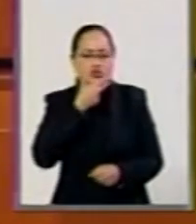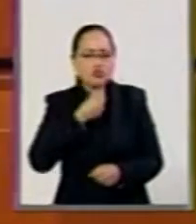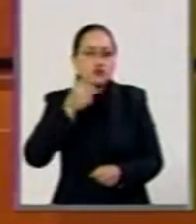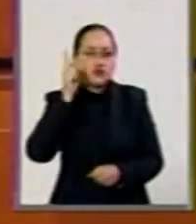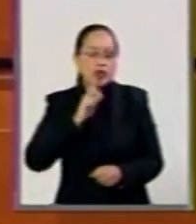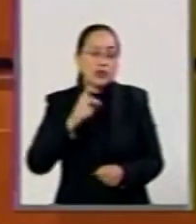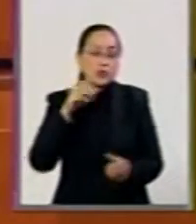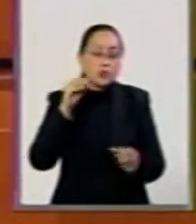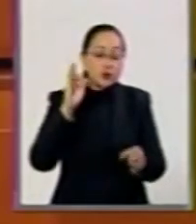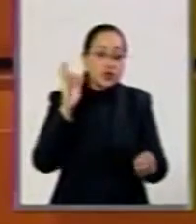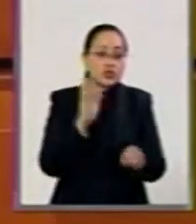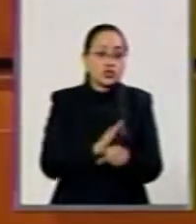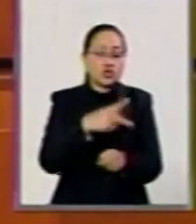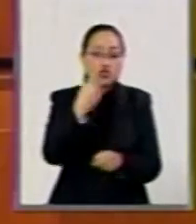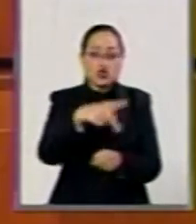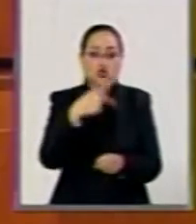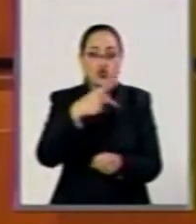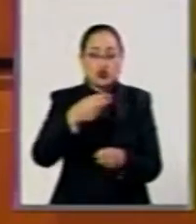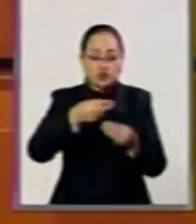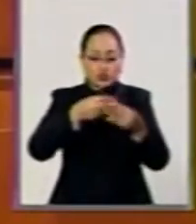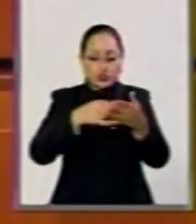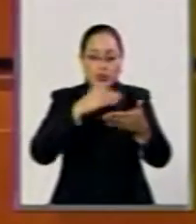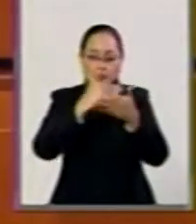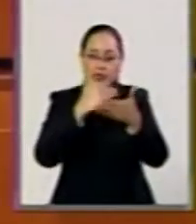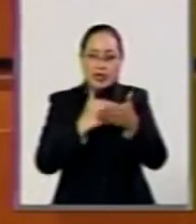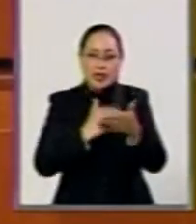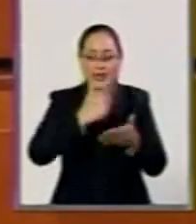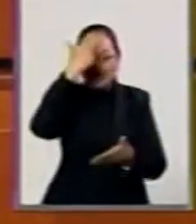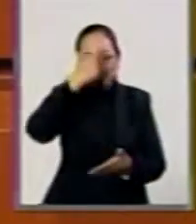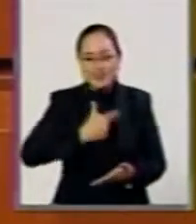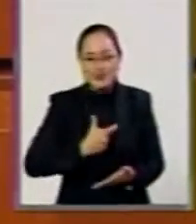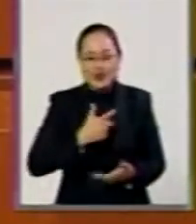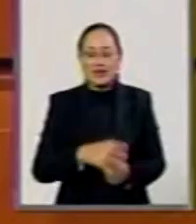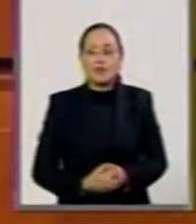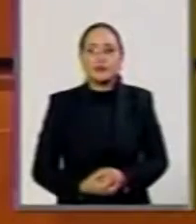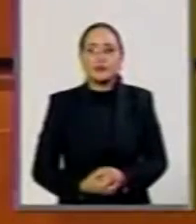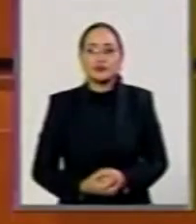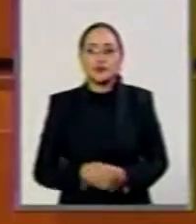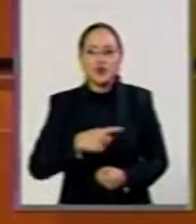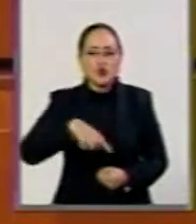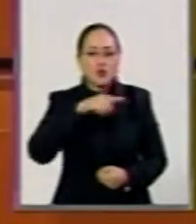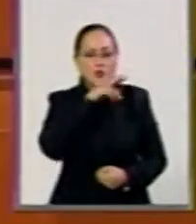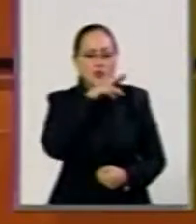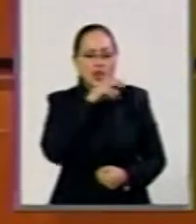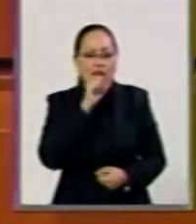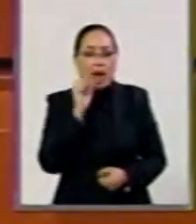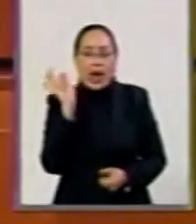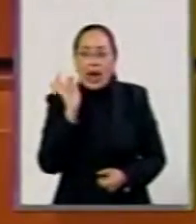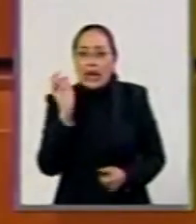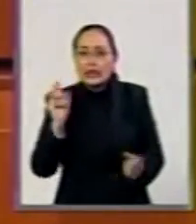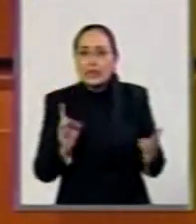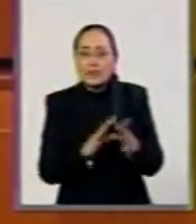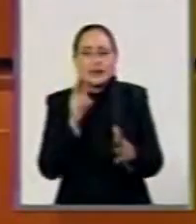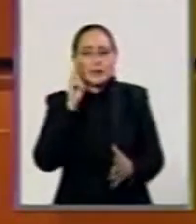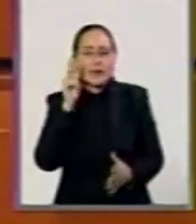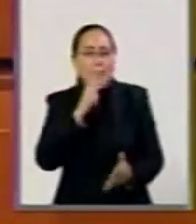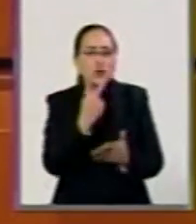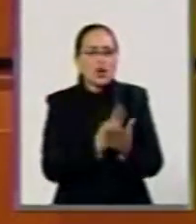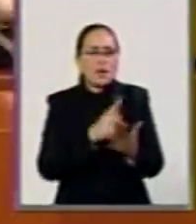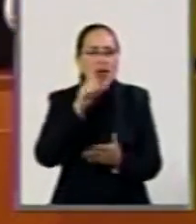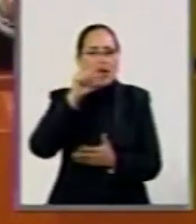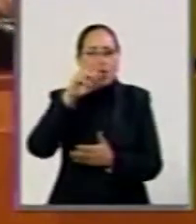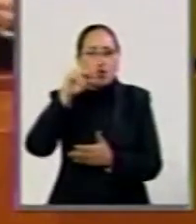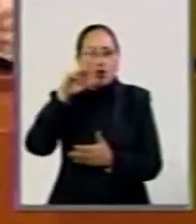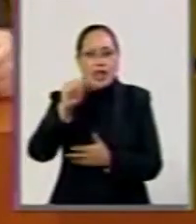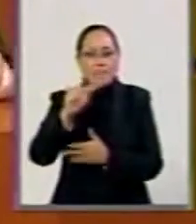protección de sus datos personales. ¿Cuál era la preocupación? No sé si alguno de ustedes alguna vez vio el programa de Laura Bozzo.